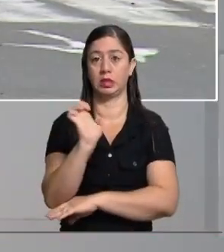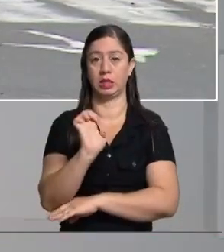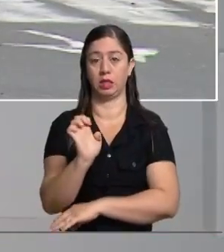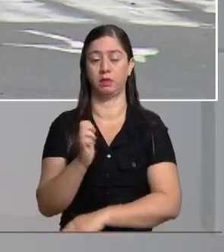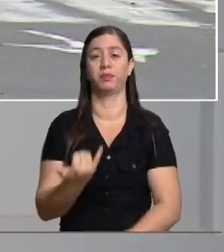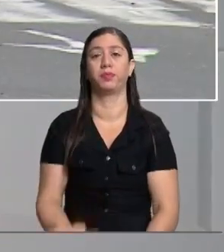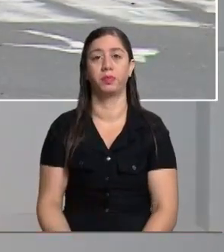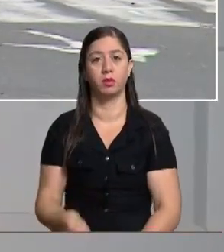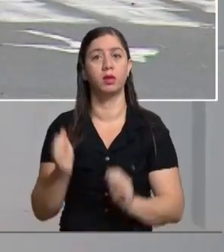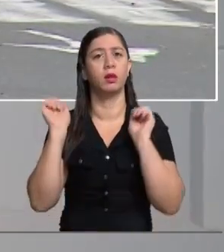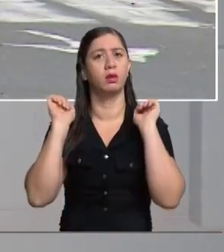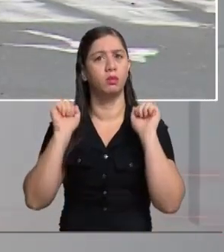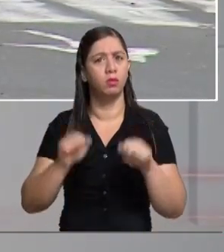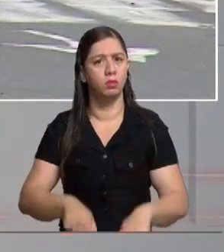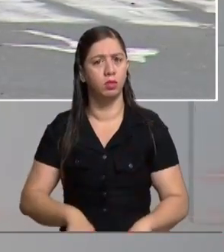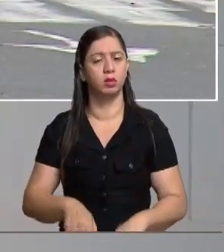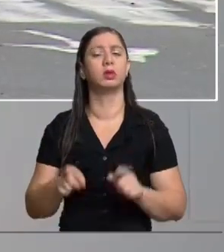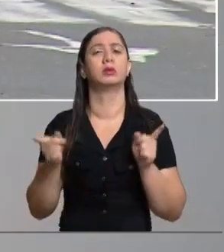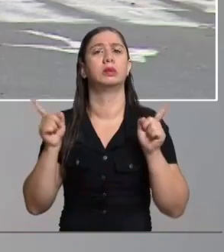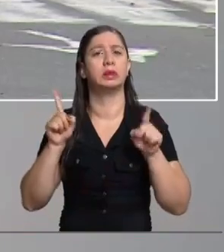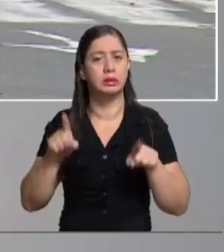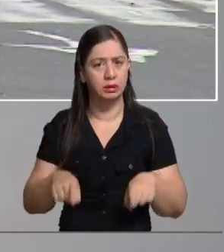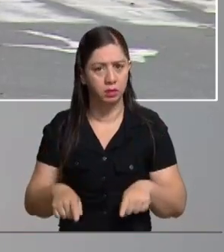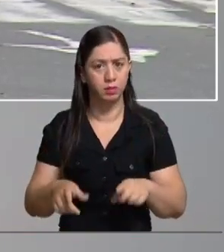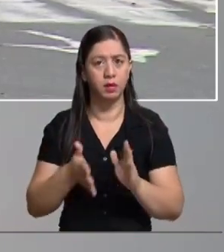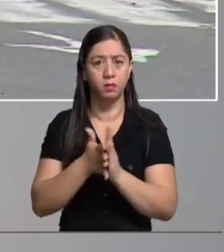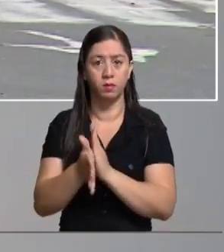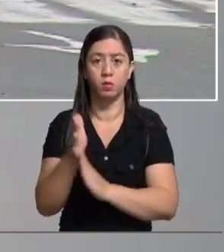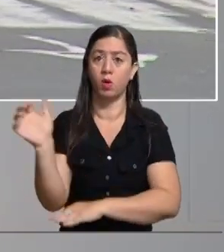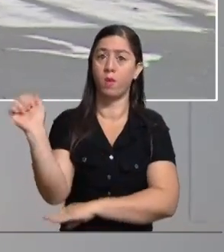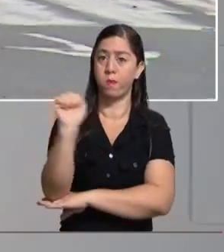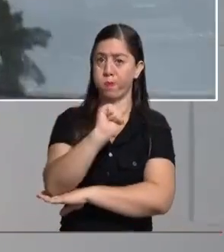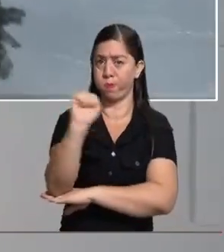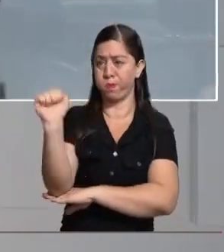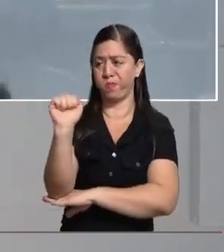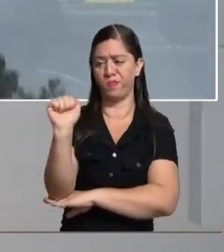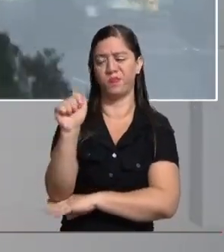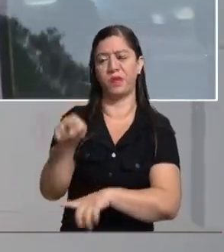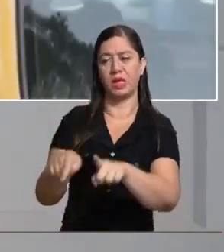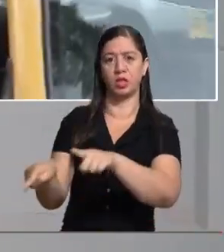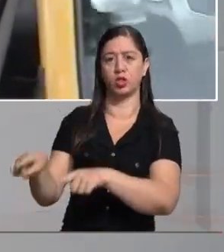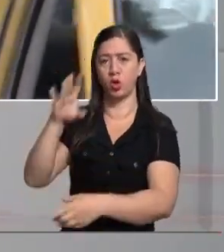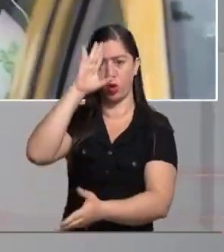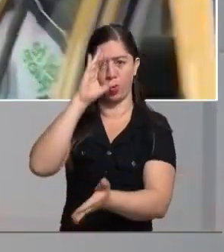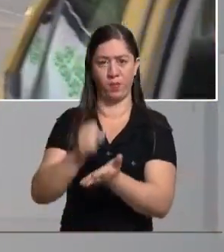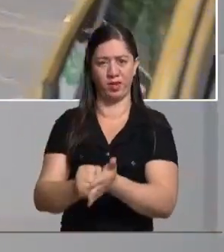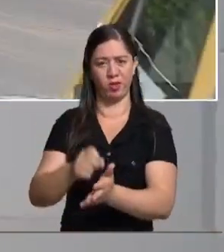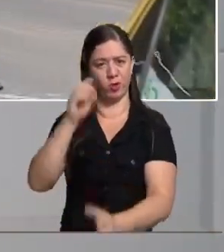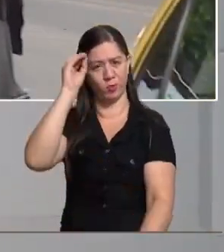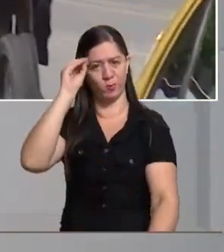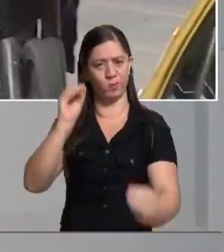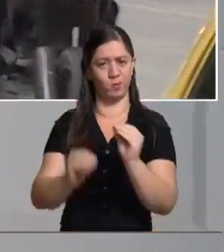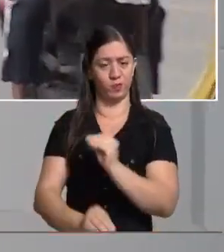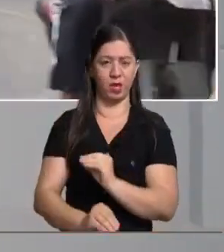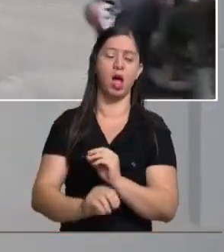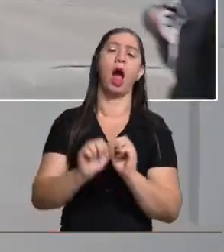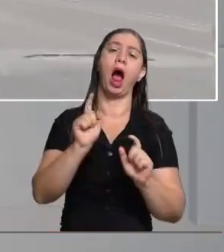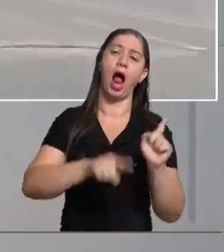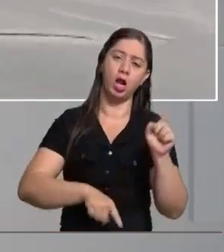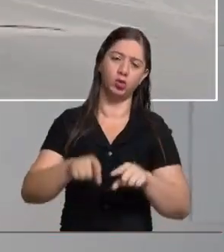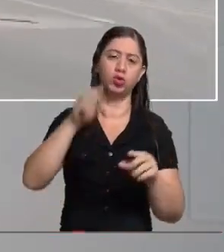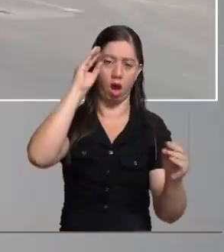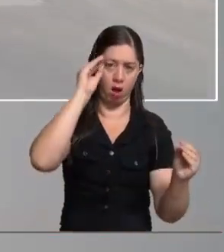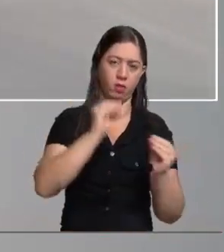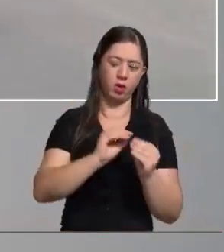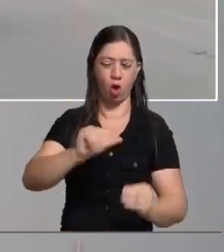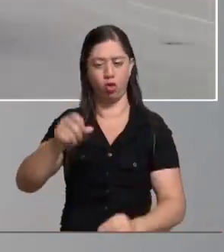a esta posibilidad, pues aquí también los conductores tienen posiciones encontradas, porque aprueban y desaprueban la